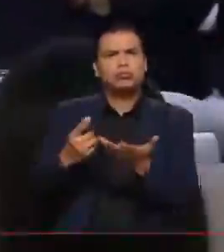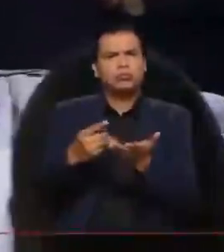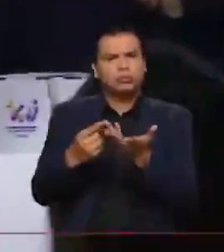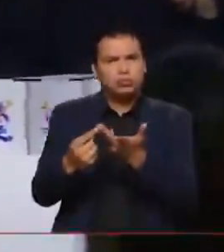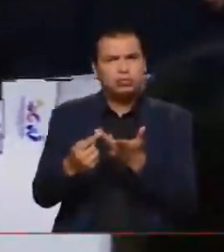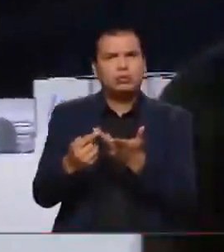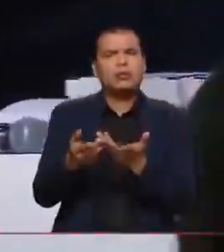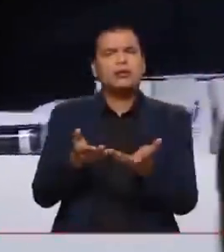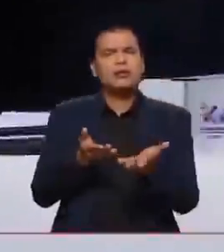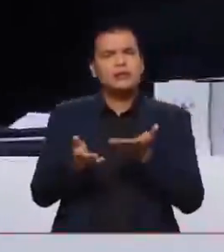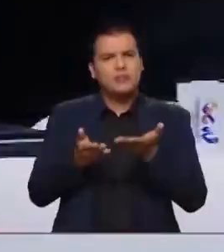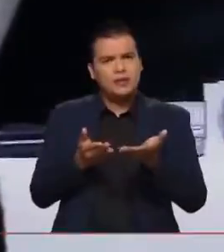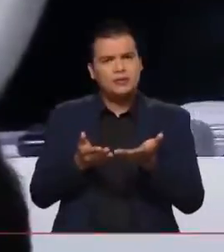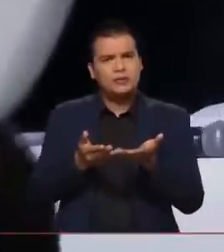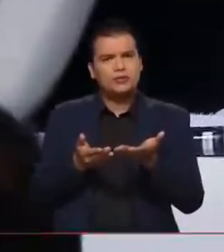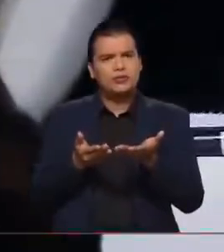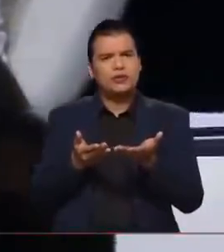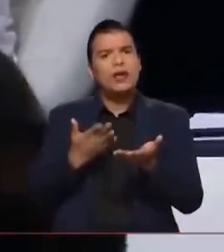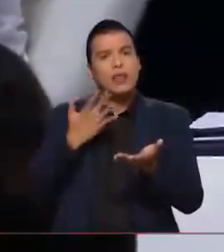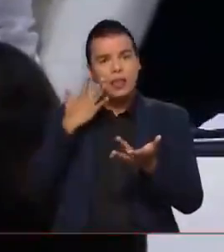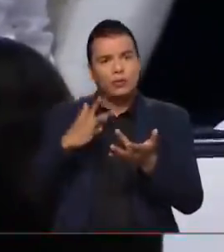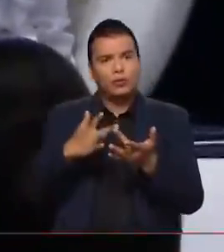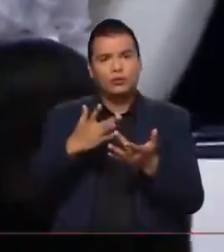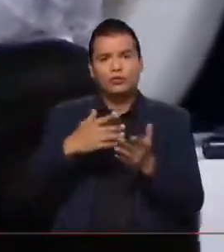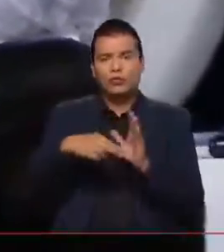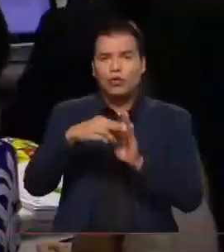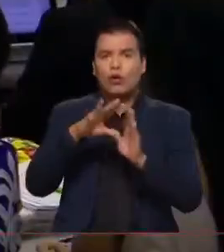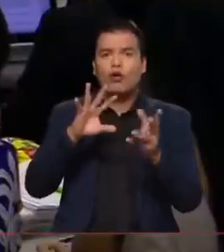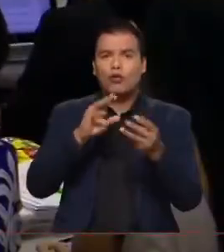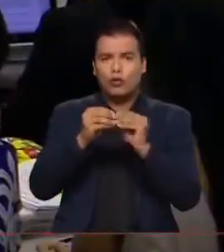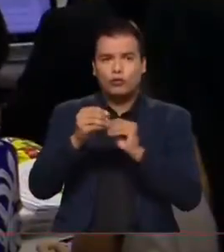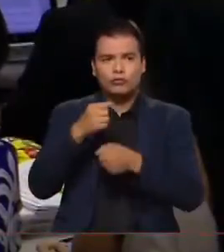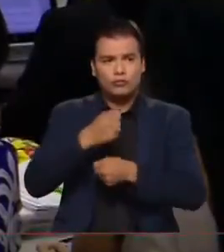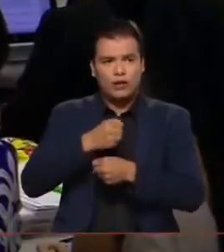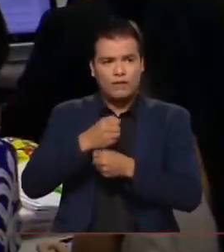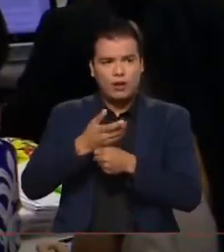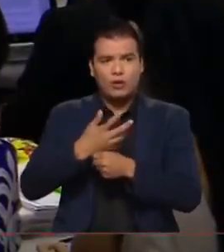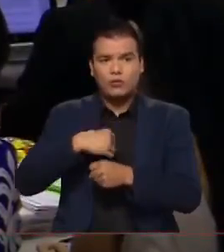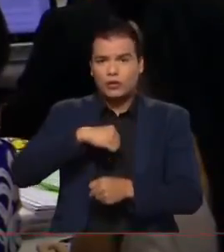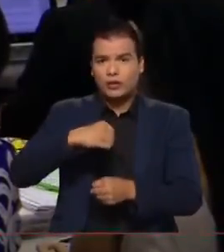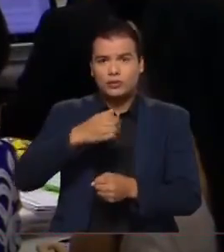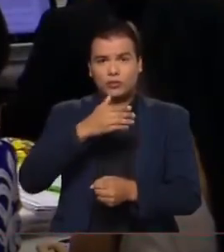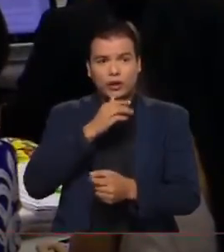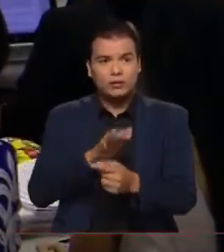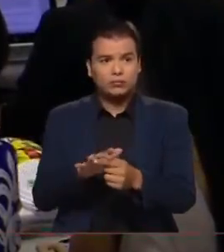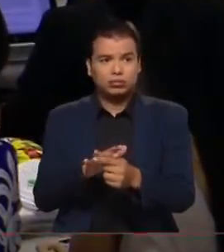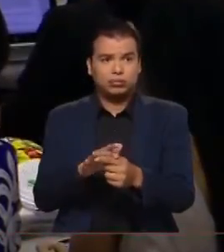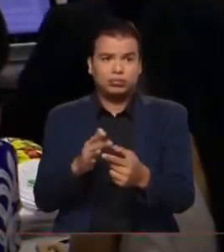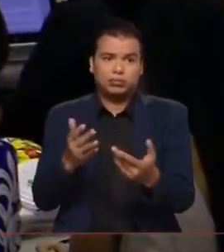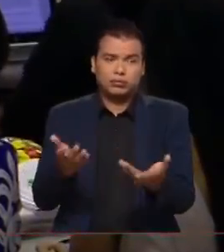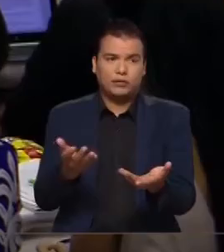Sustantivo del Trabajo no lo tienen. Los académicos plantean contemplar al sector de servicios como